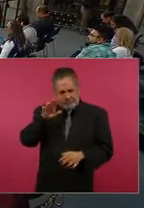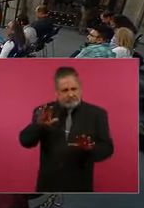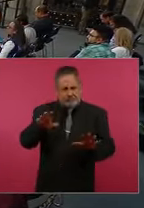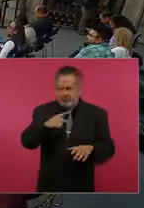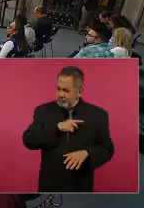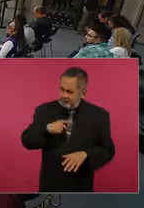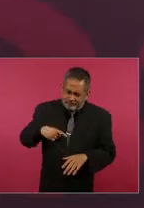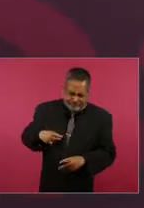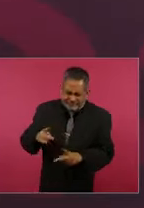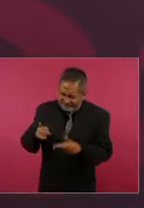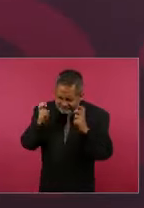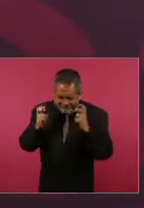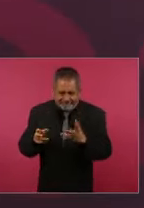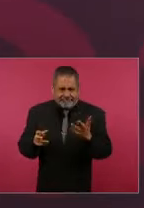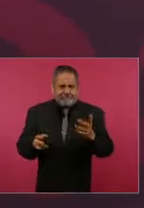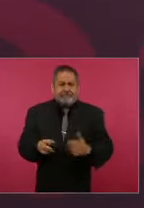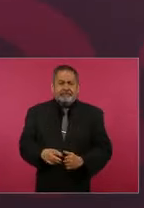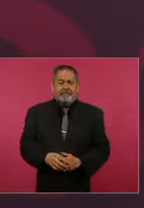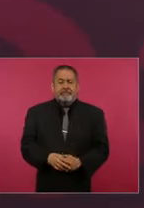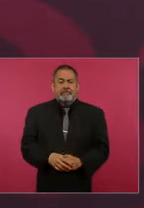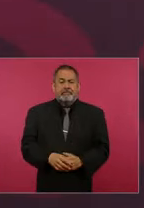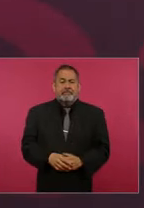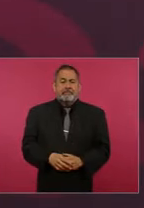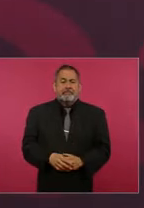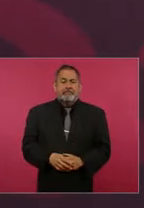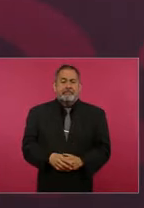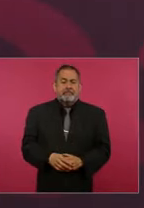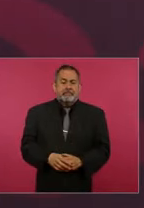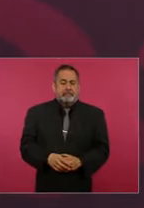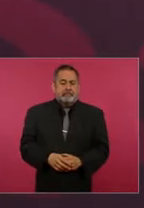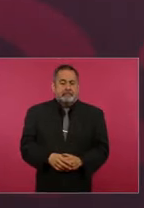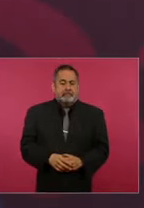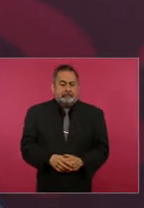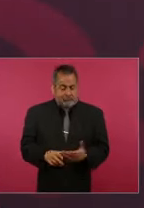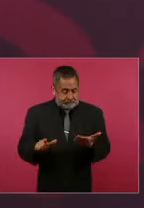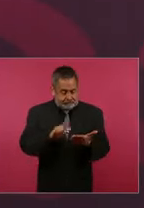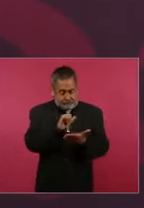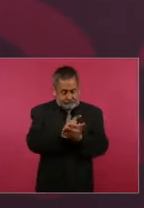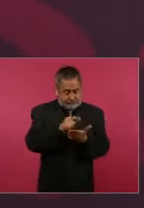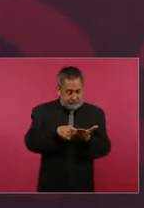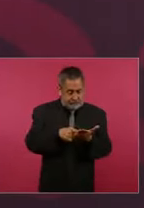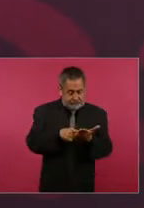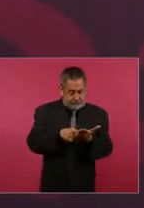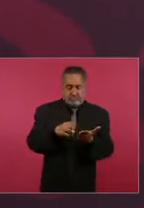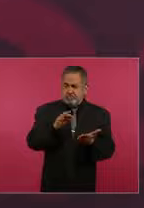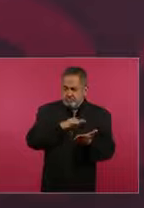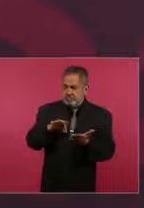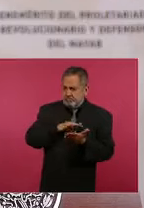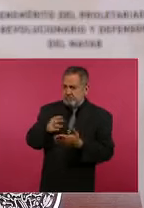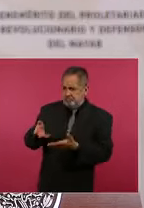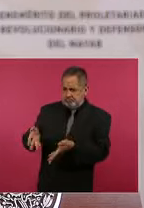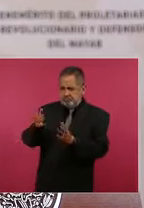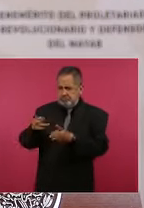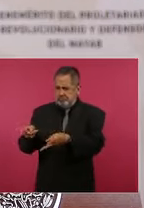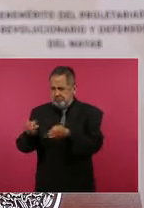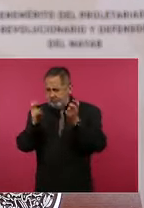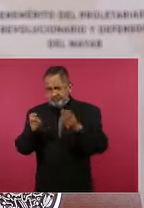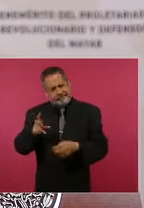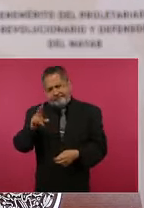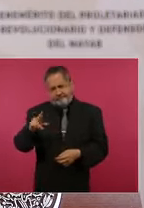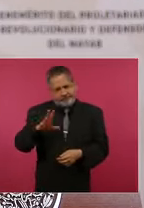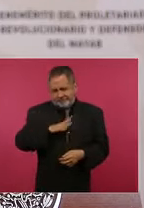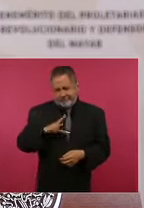ley que permita el robo,